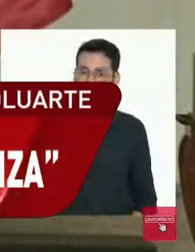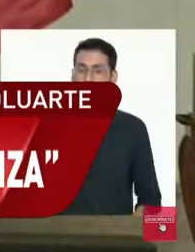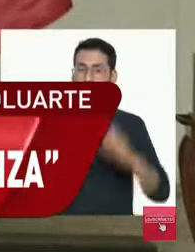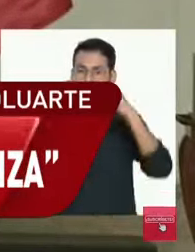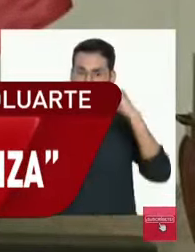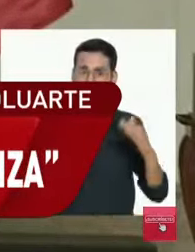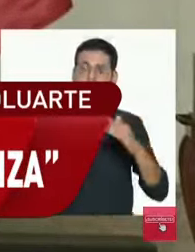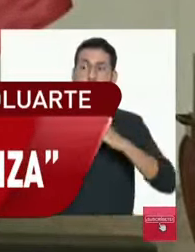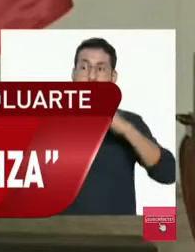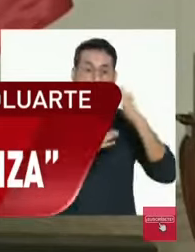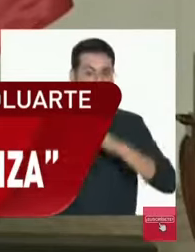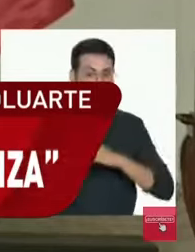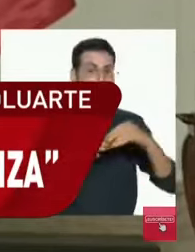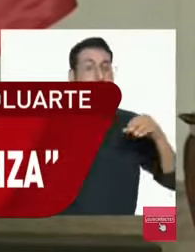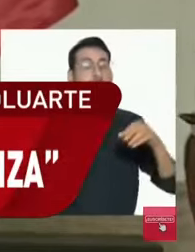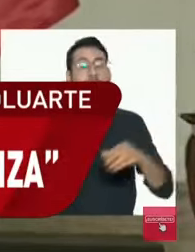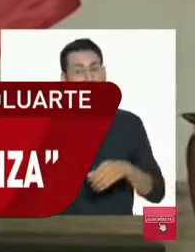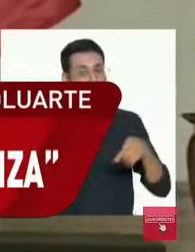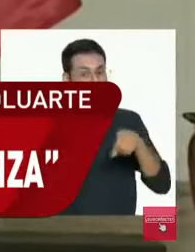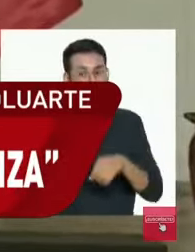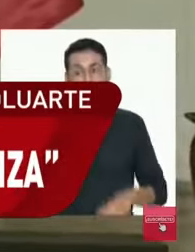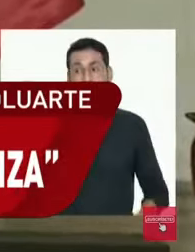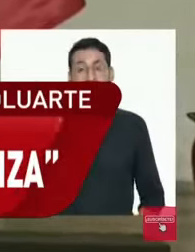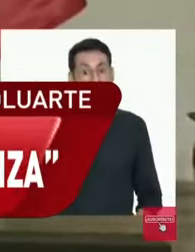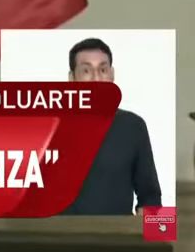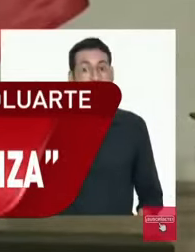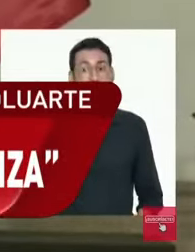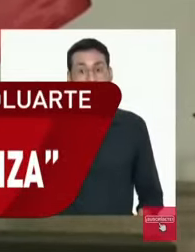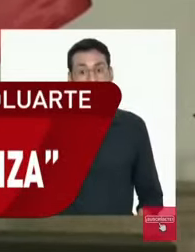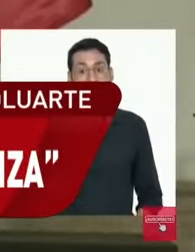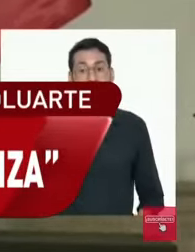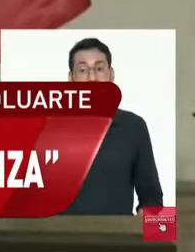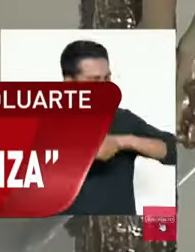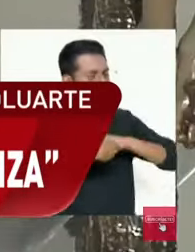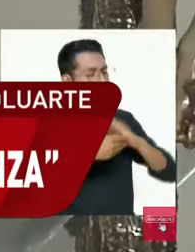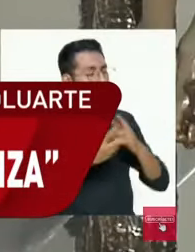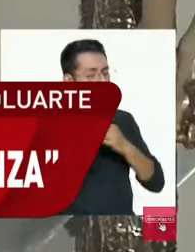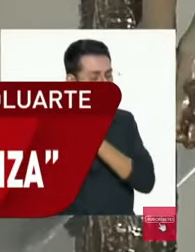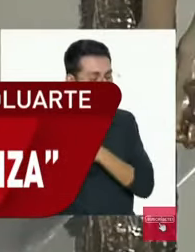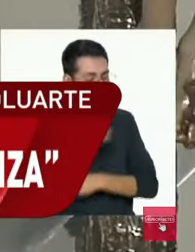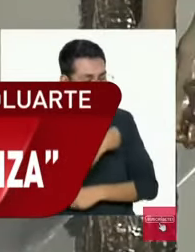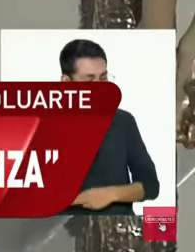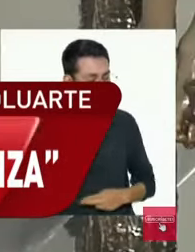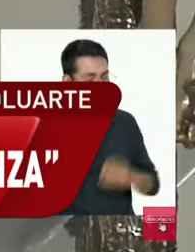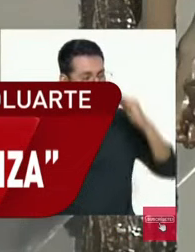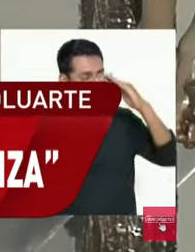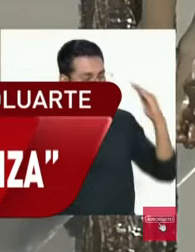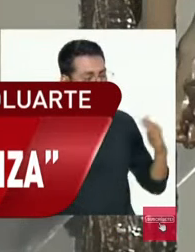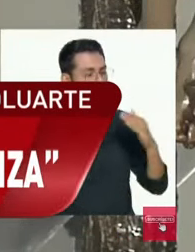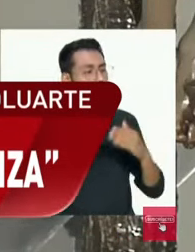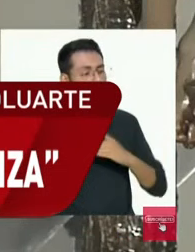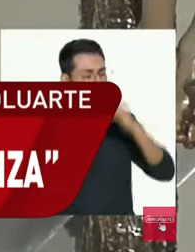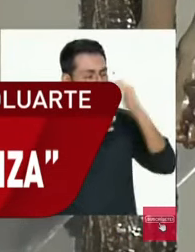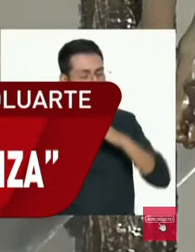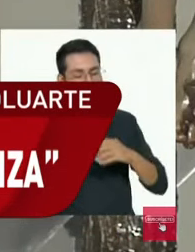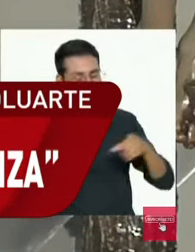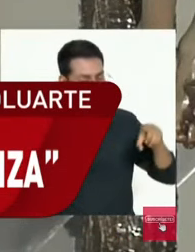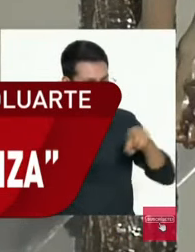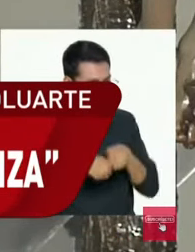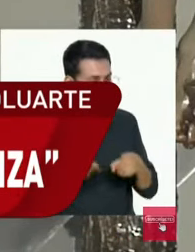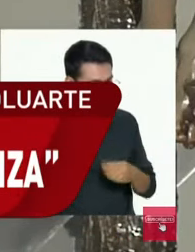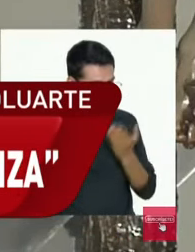es un complot político en contra de la presidenta Dina Boluarte. Porque lo que se preguntaba Jania Pérez de Cuellar en esa entrevista es, ¿quién está